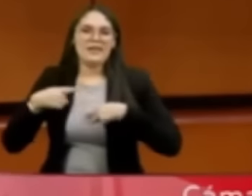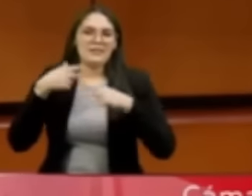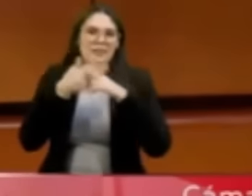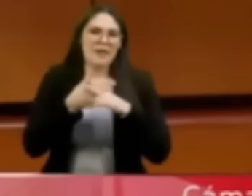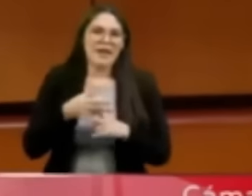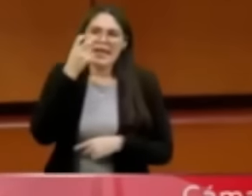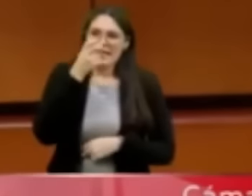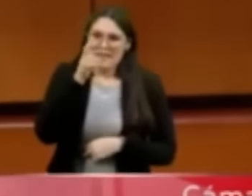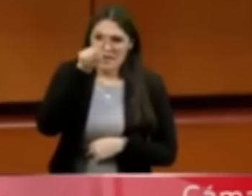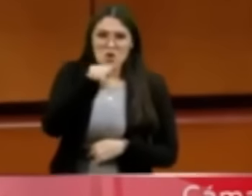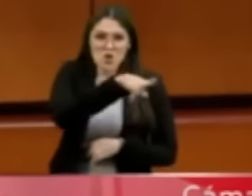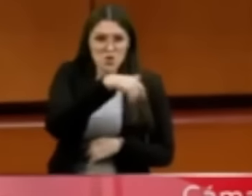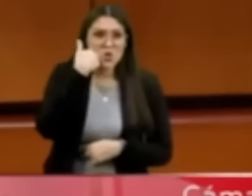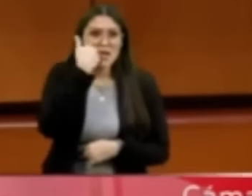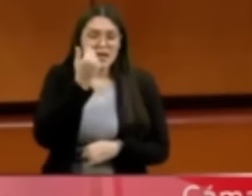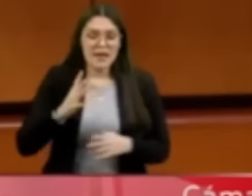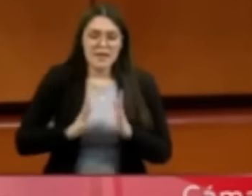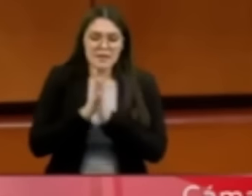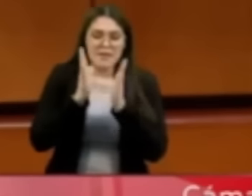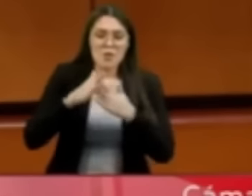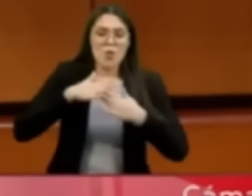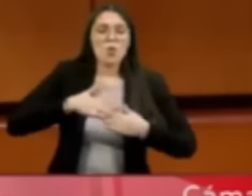democracia de redes sociales.